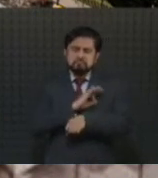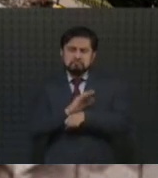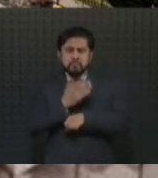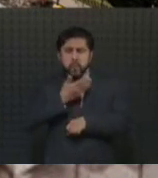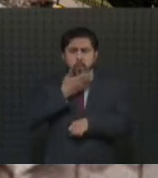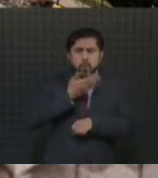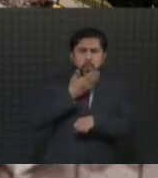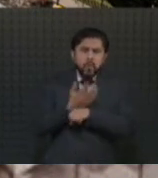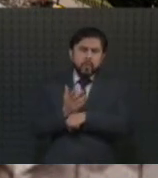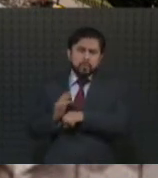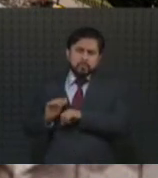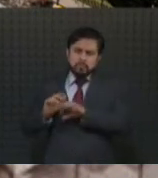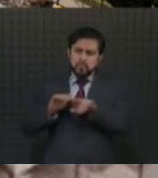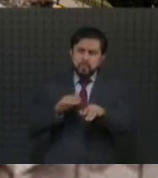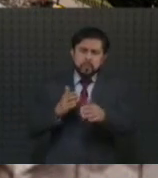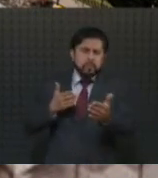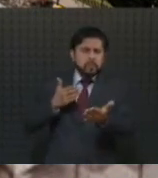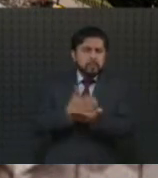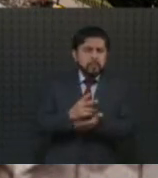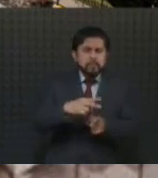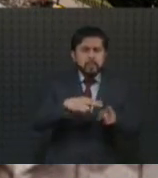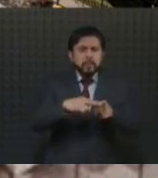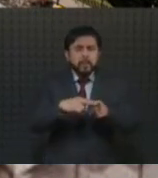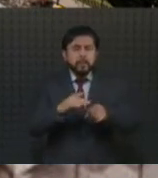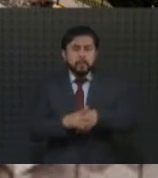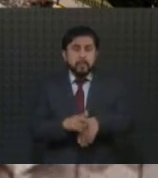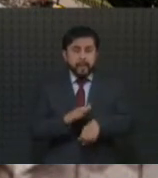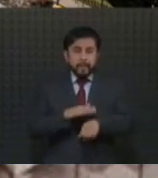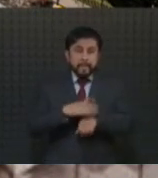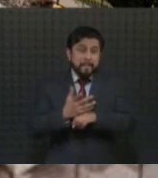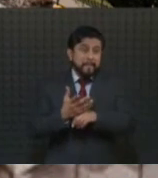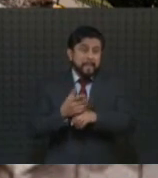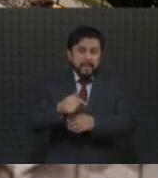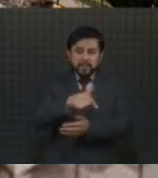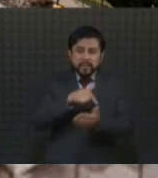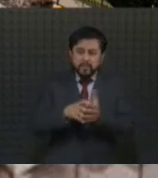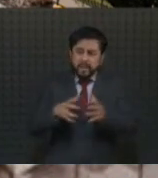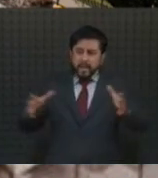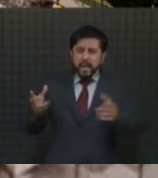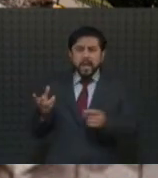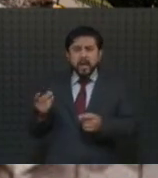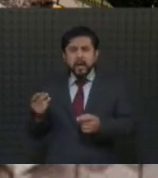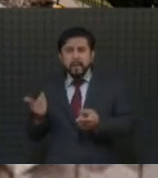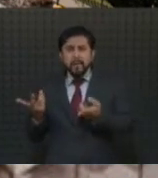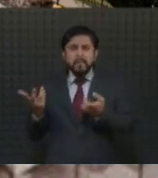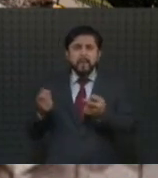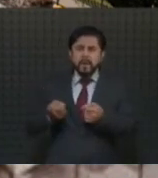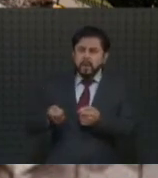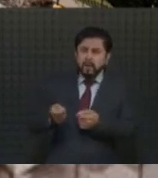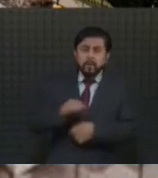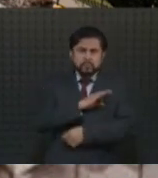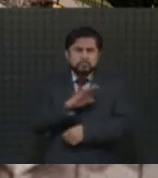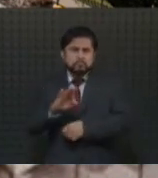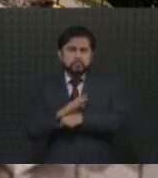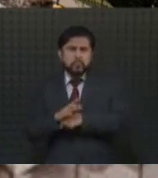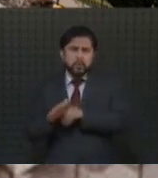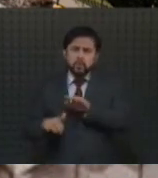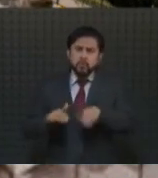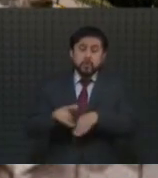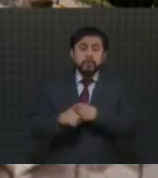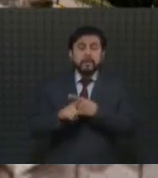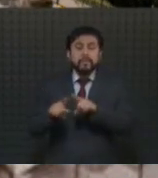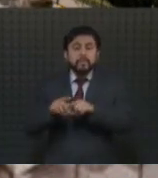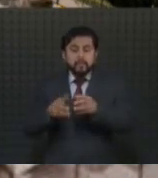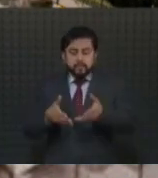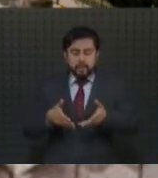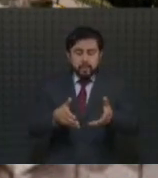el requerimiento y solicitud de los ciudadanos de tener más espacio de mascotas, y en la segunda etapa así lo consideramos. Andadores